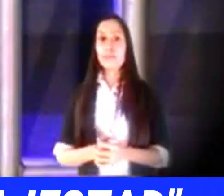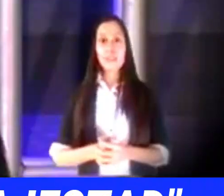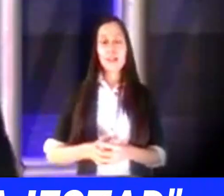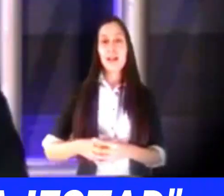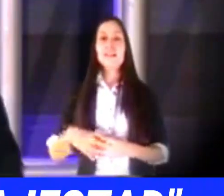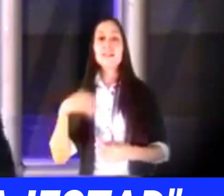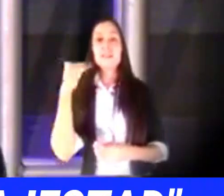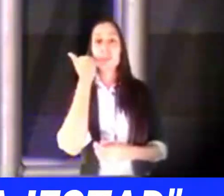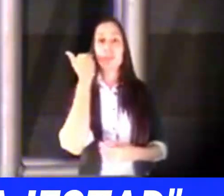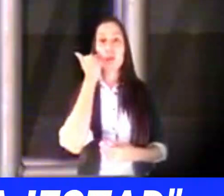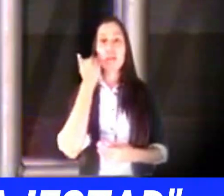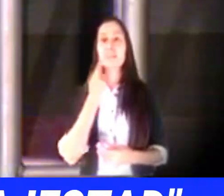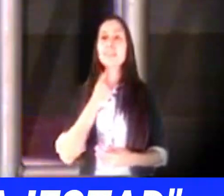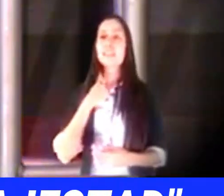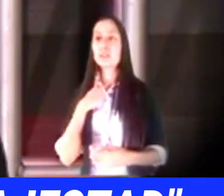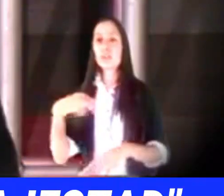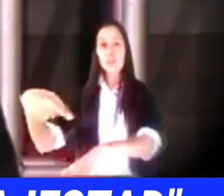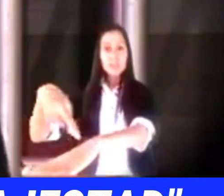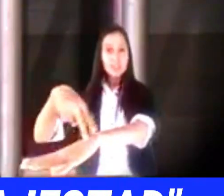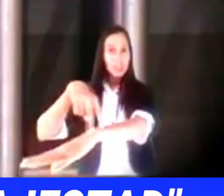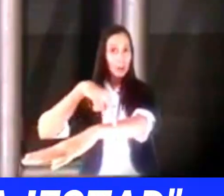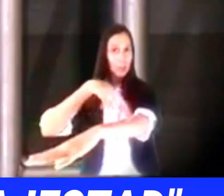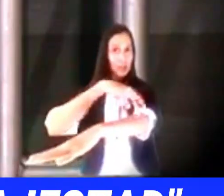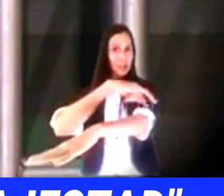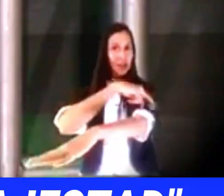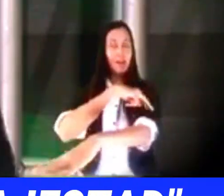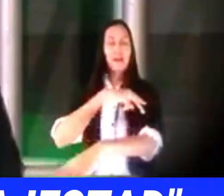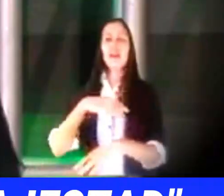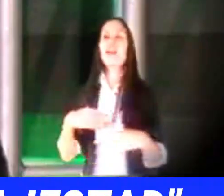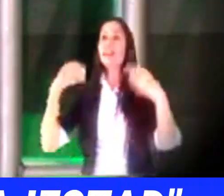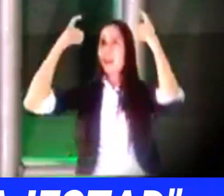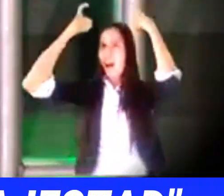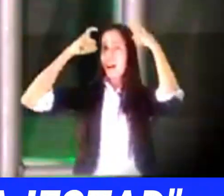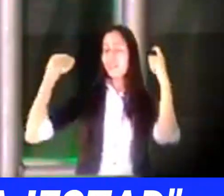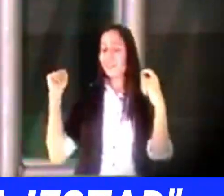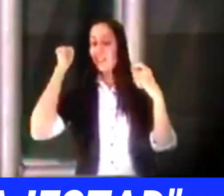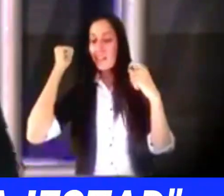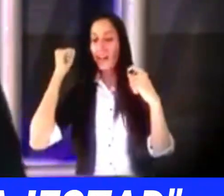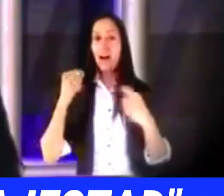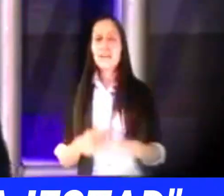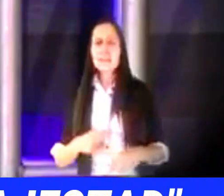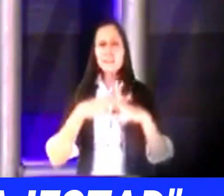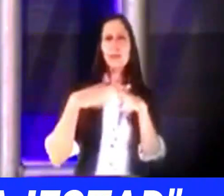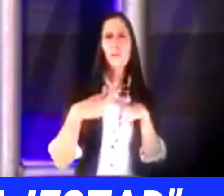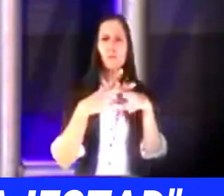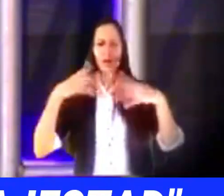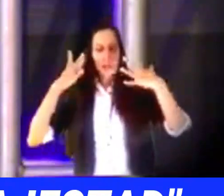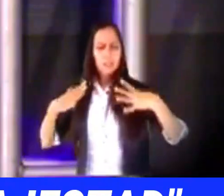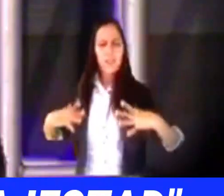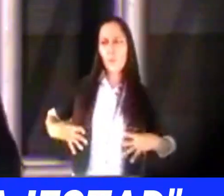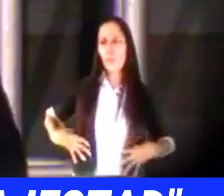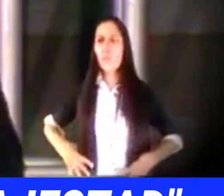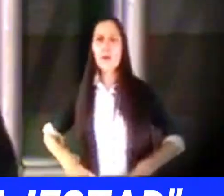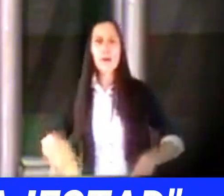que hacer para que su cuerpo permanezca en forma, de lo que se tiene que cuidar. Y cuando logra esa